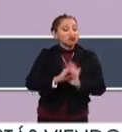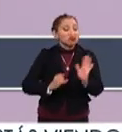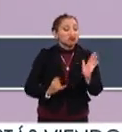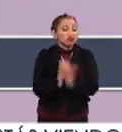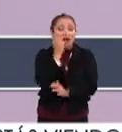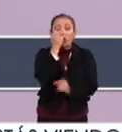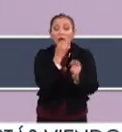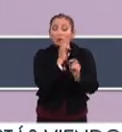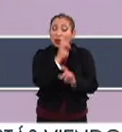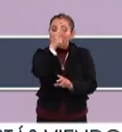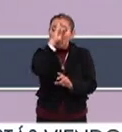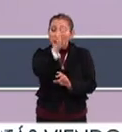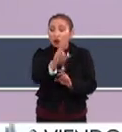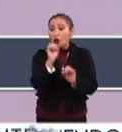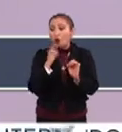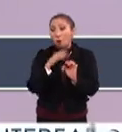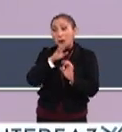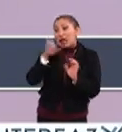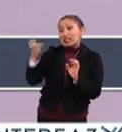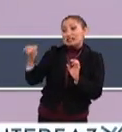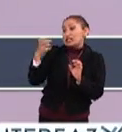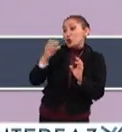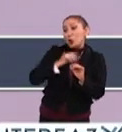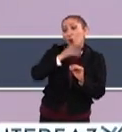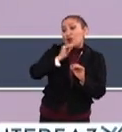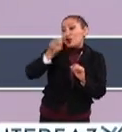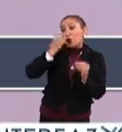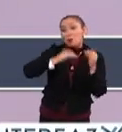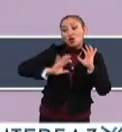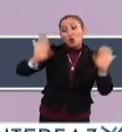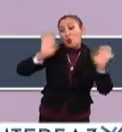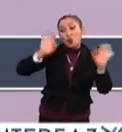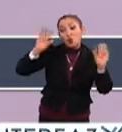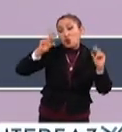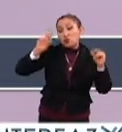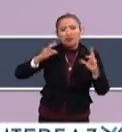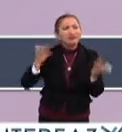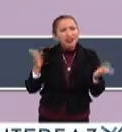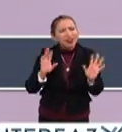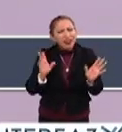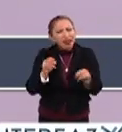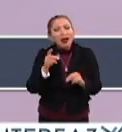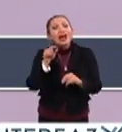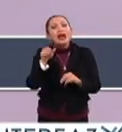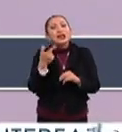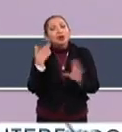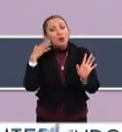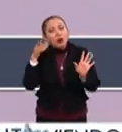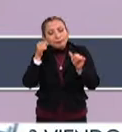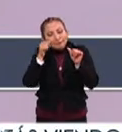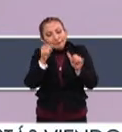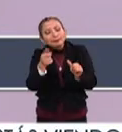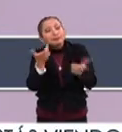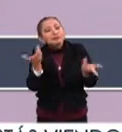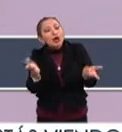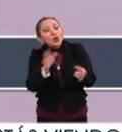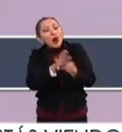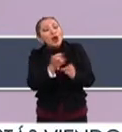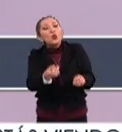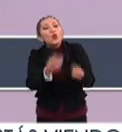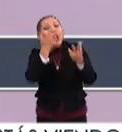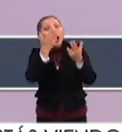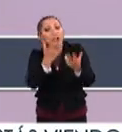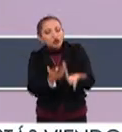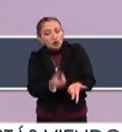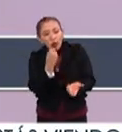determinados alimentos o satanizamos determinados alimentos, cuando no tiene que ser así, sino más bien enfocarnos en cuestión de la